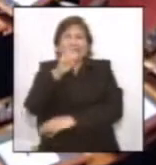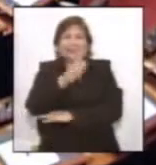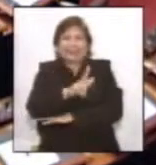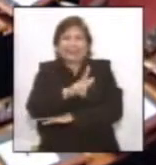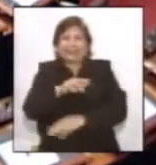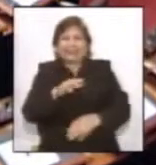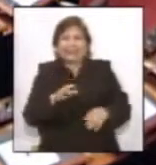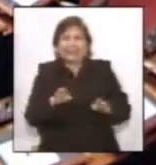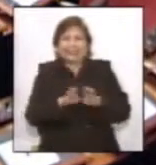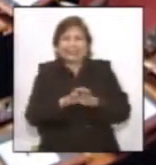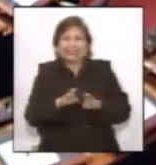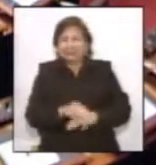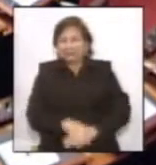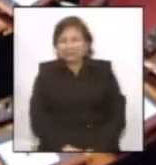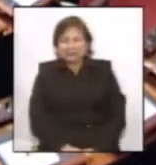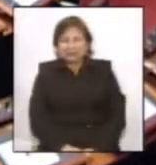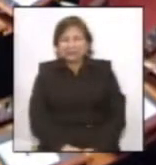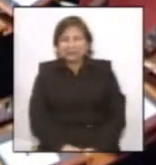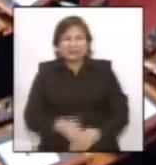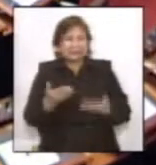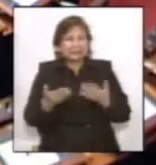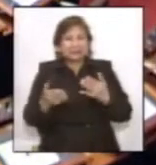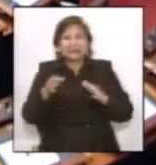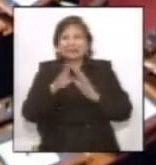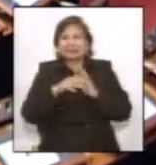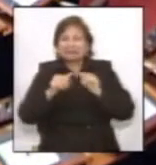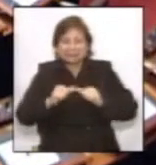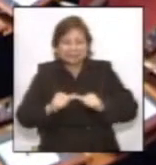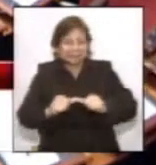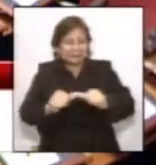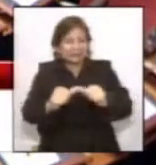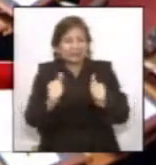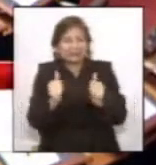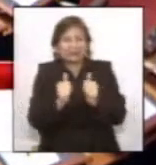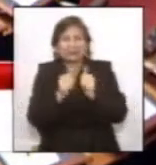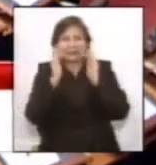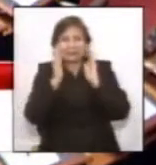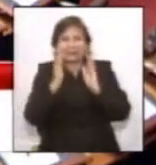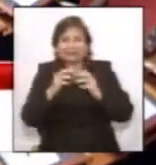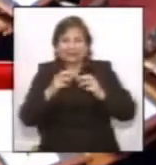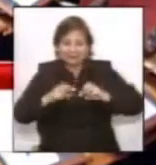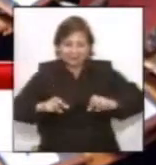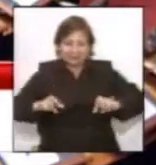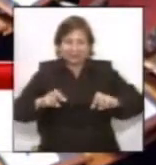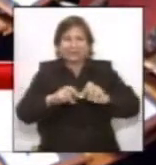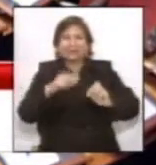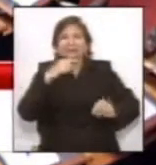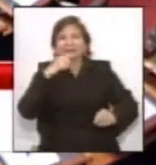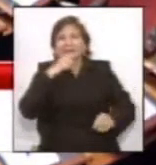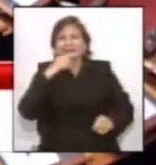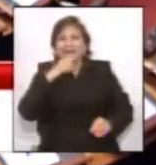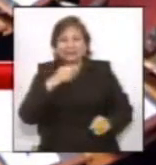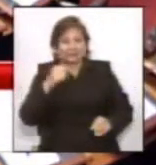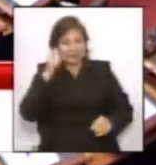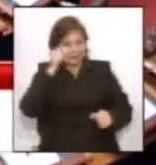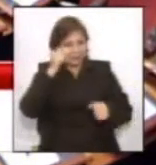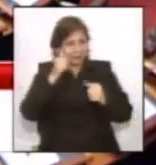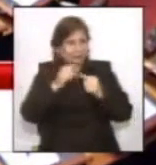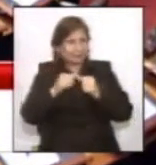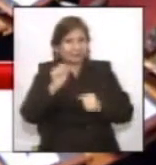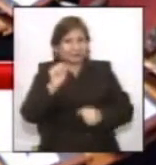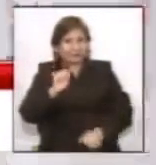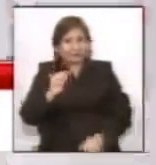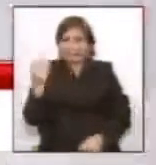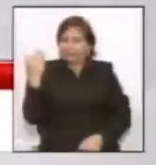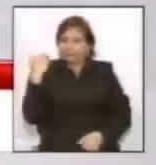3:00 de la tarde, hasta las 3:00 de la tarde y va a continuar, atención, el pleno mujer. Recordemos que el